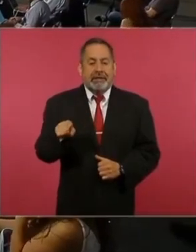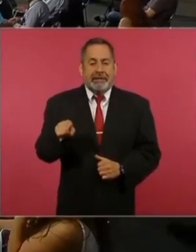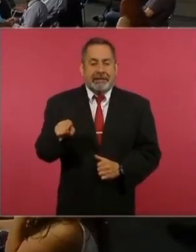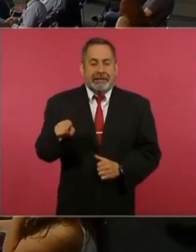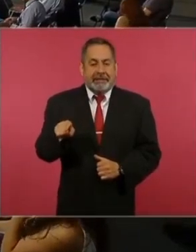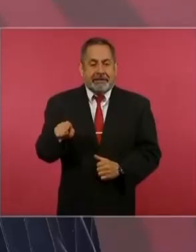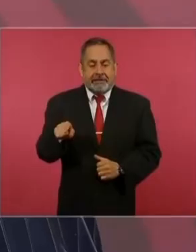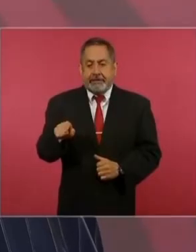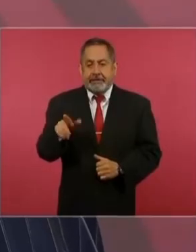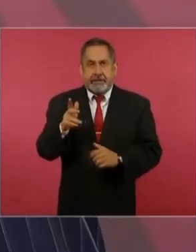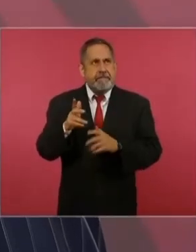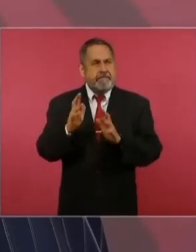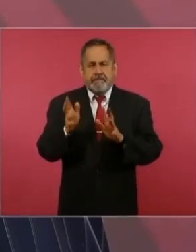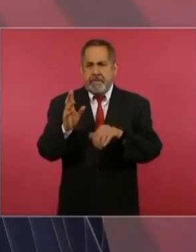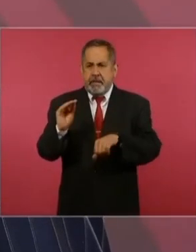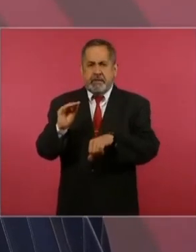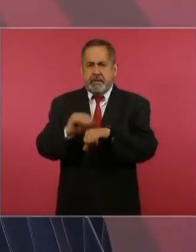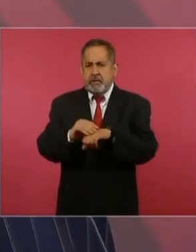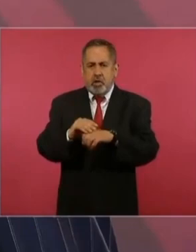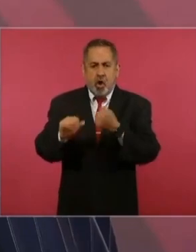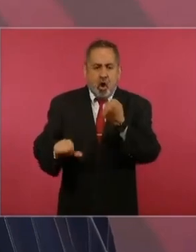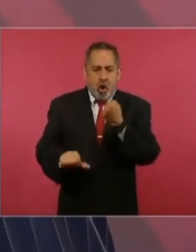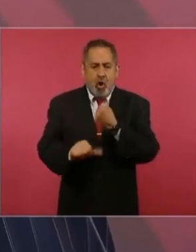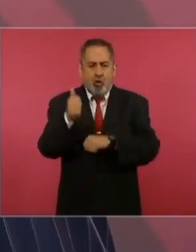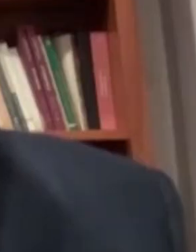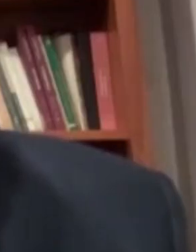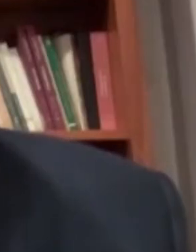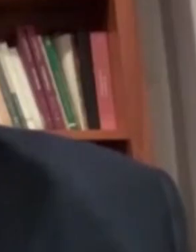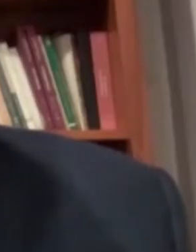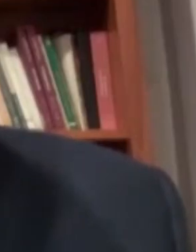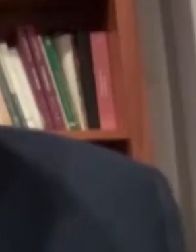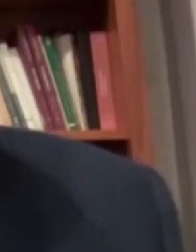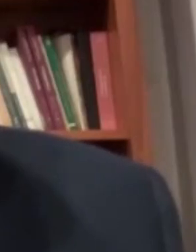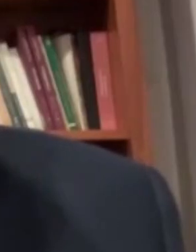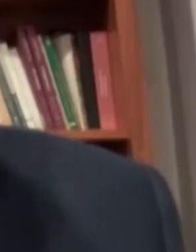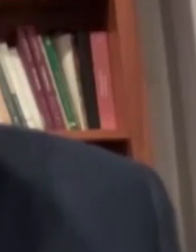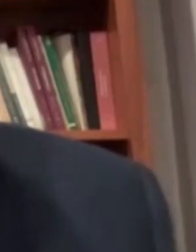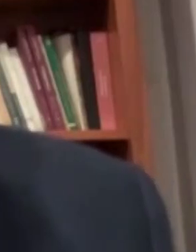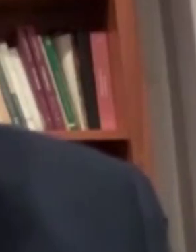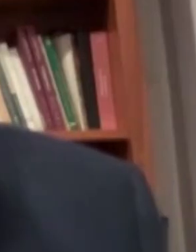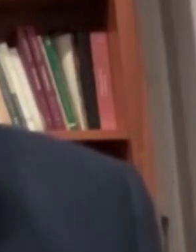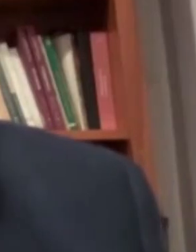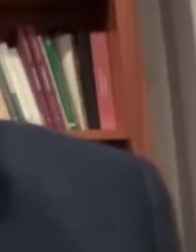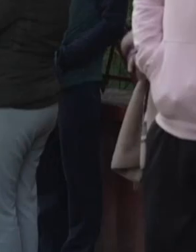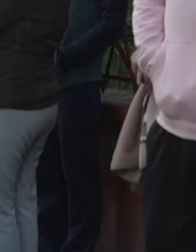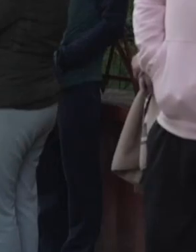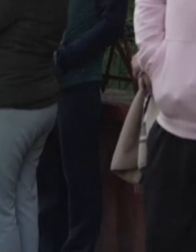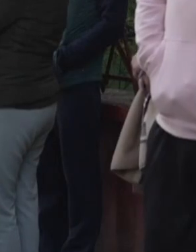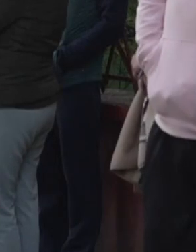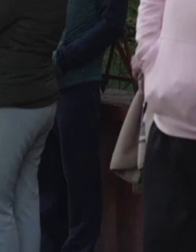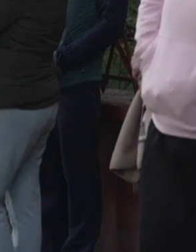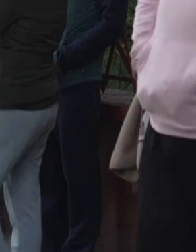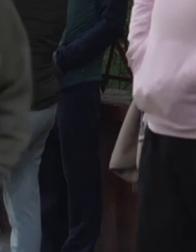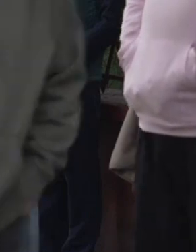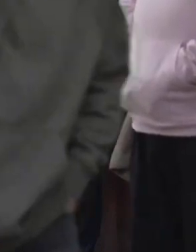insistido en sus conferencias en que logrará un sistema de salud confiable y eficiente el resultado que tenemos es terrible no es Dinamarca el último